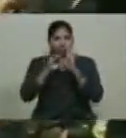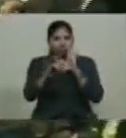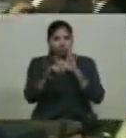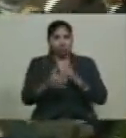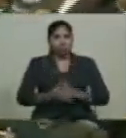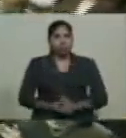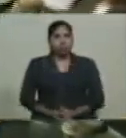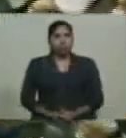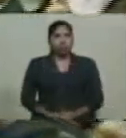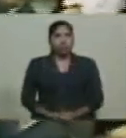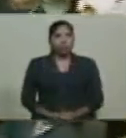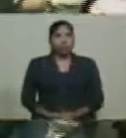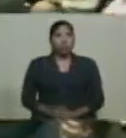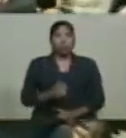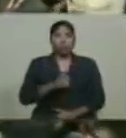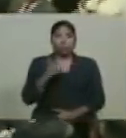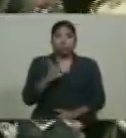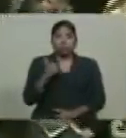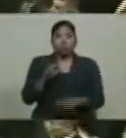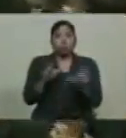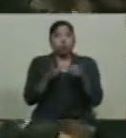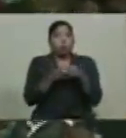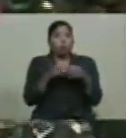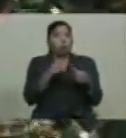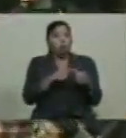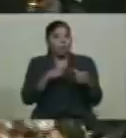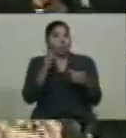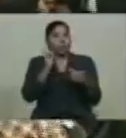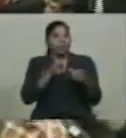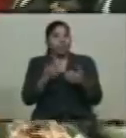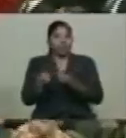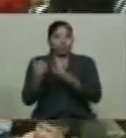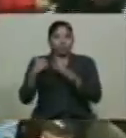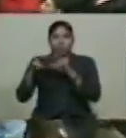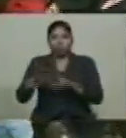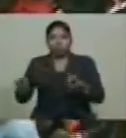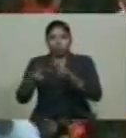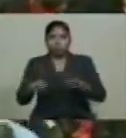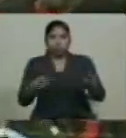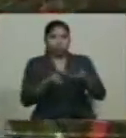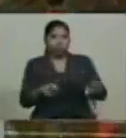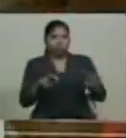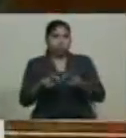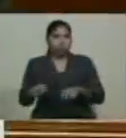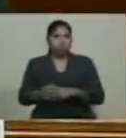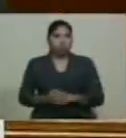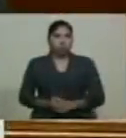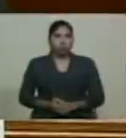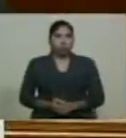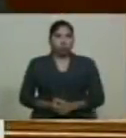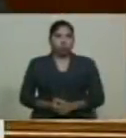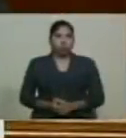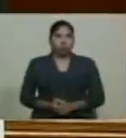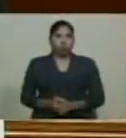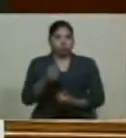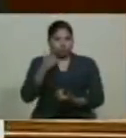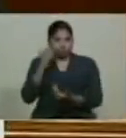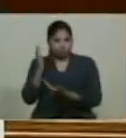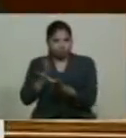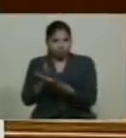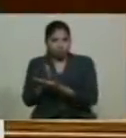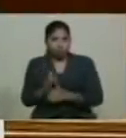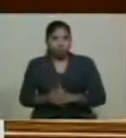Nacional Constituyente debe constituirse en una comisión que investigue todos los hechos contra nuestra patria. Seguimos escuchando sus